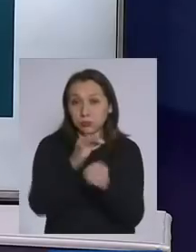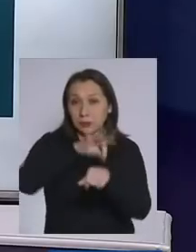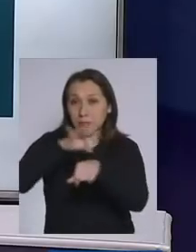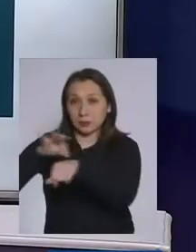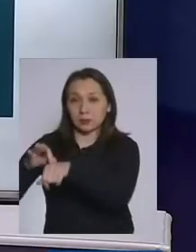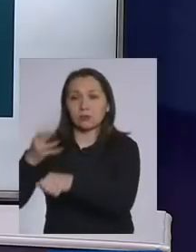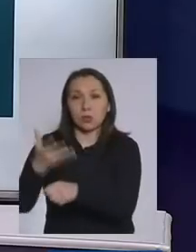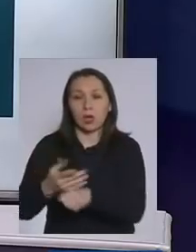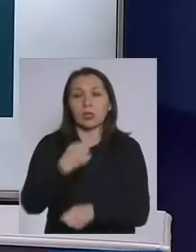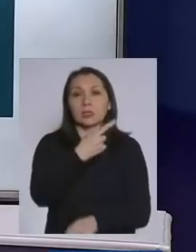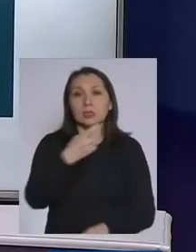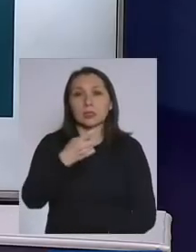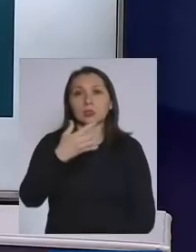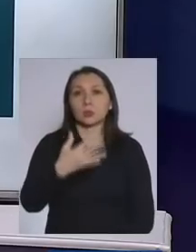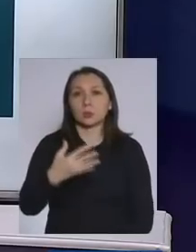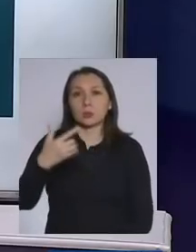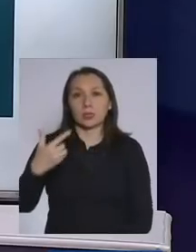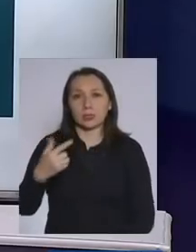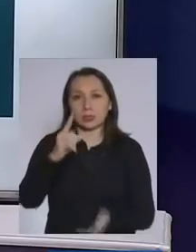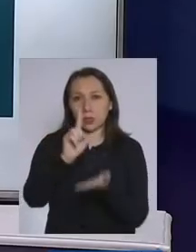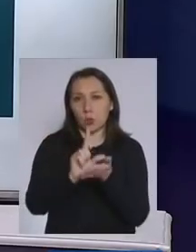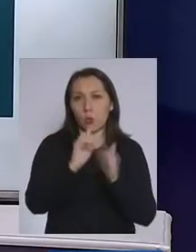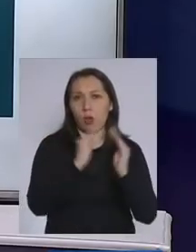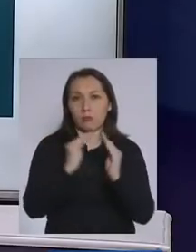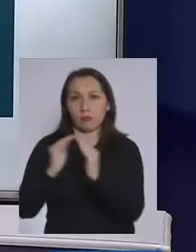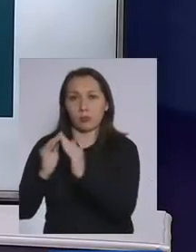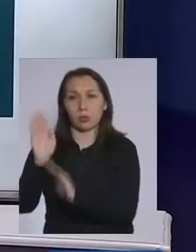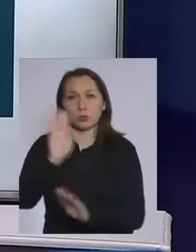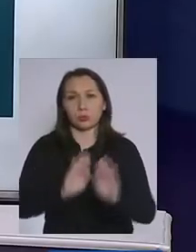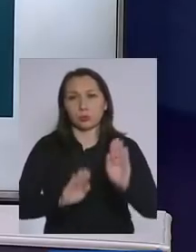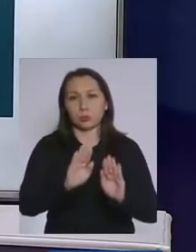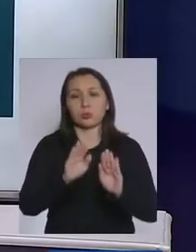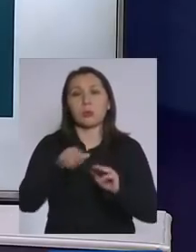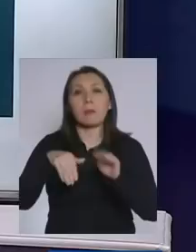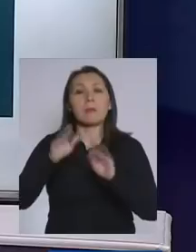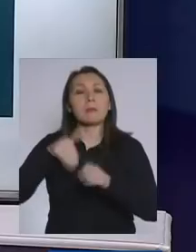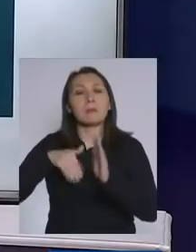de 157 recintos de hospedaje con más de